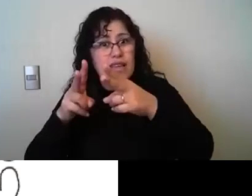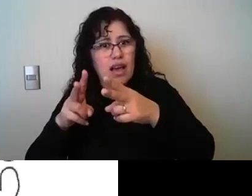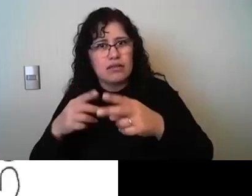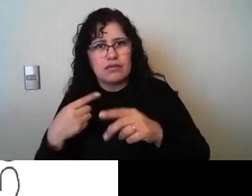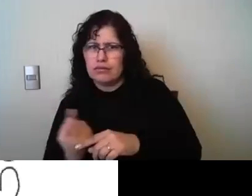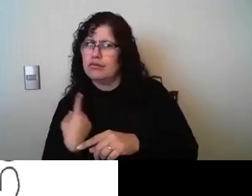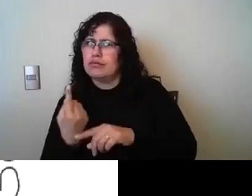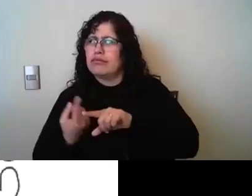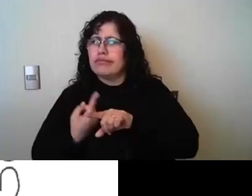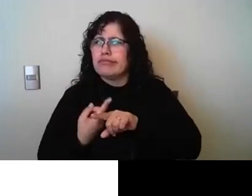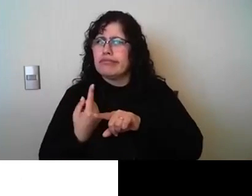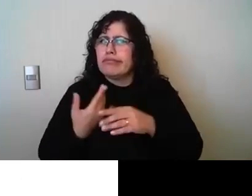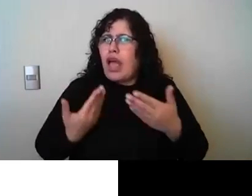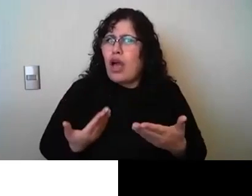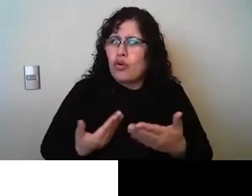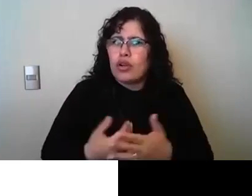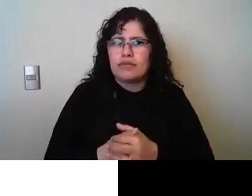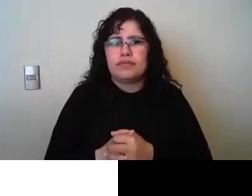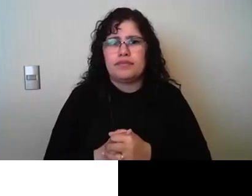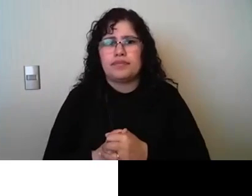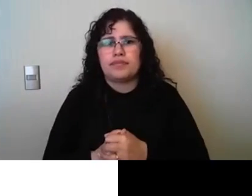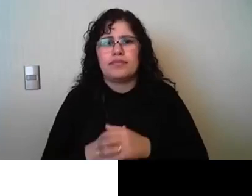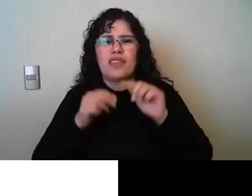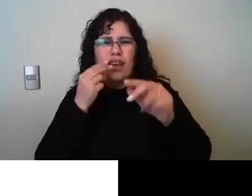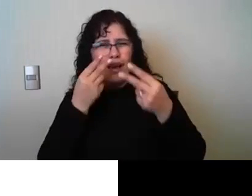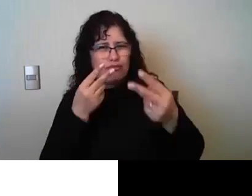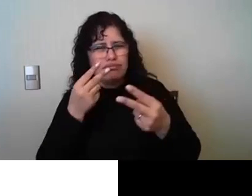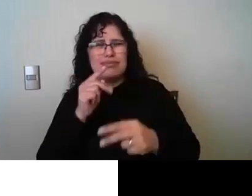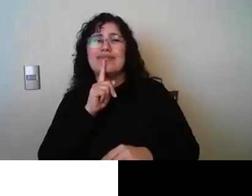conversando es. Bueno,